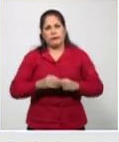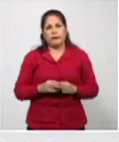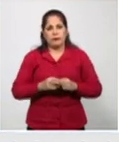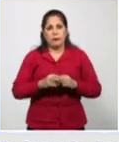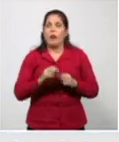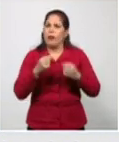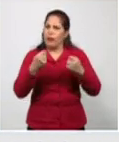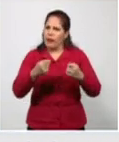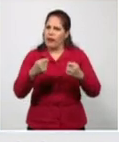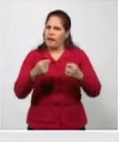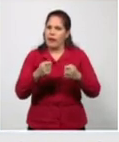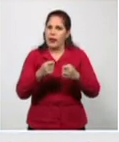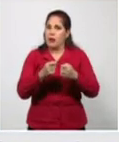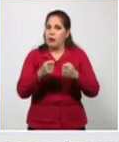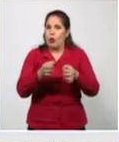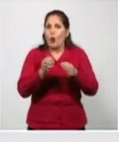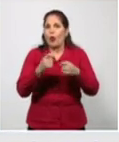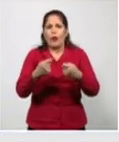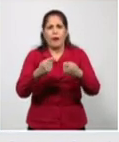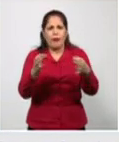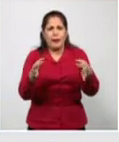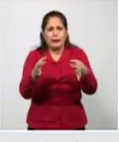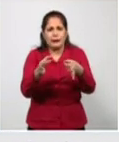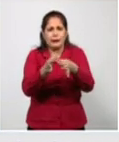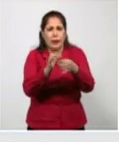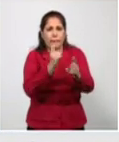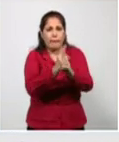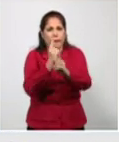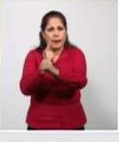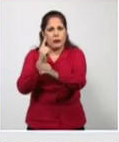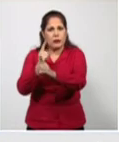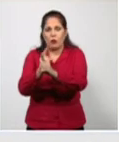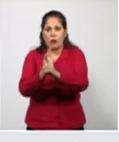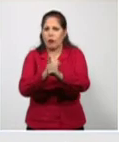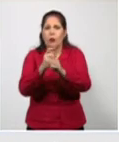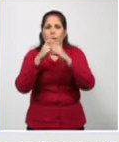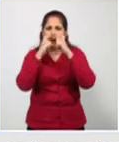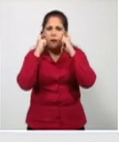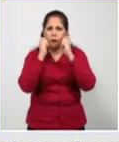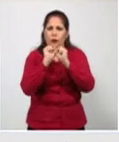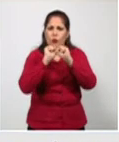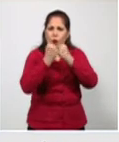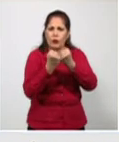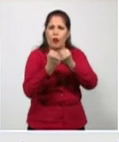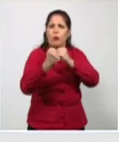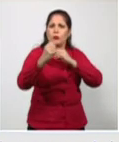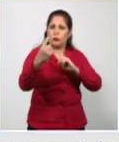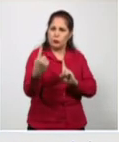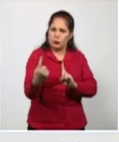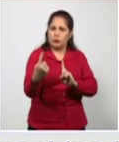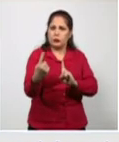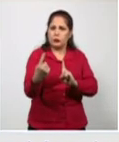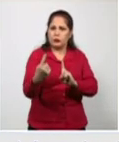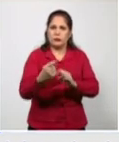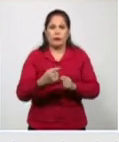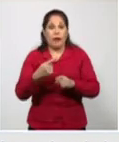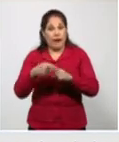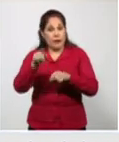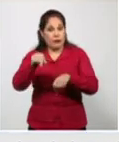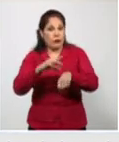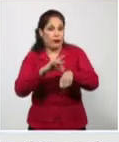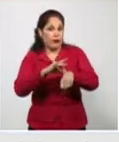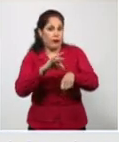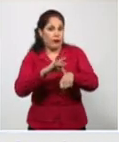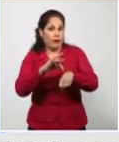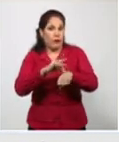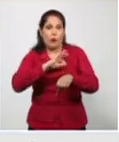ese contagio es evitar el contacto persona a persona, como lo ha expresado usted aquí. Y personas infectadas sin